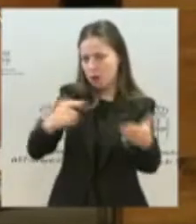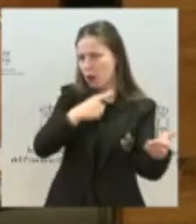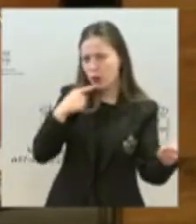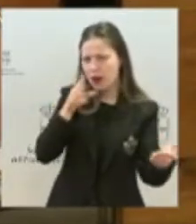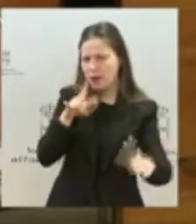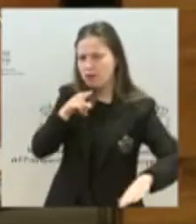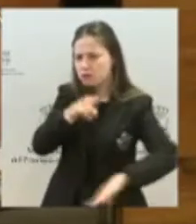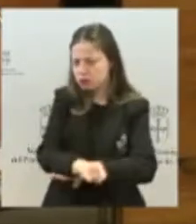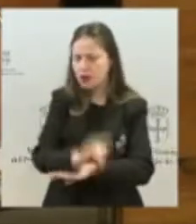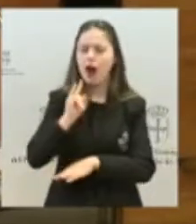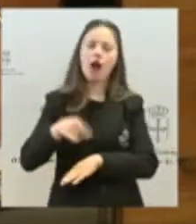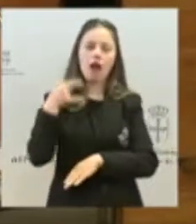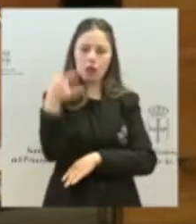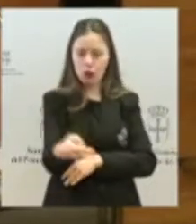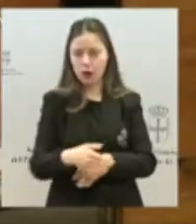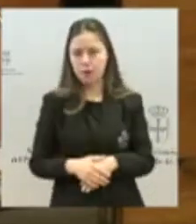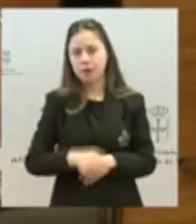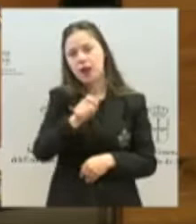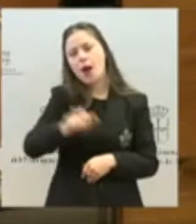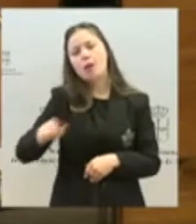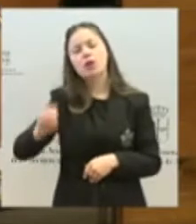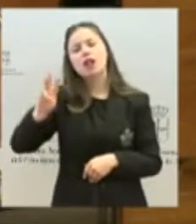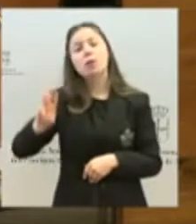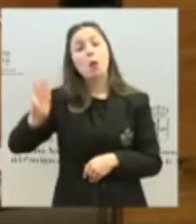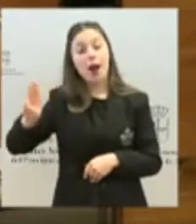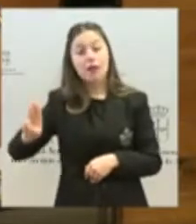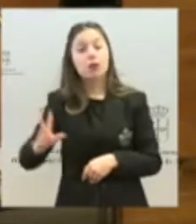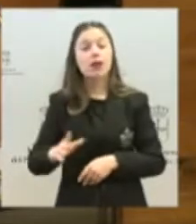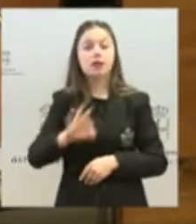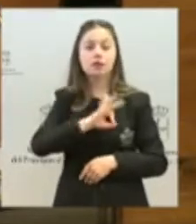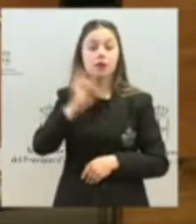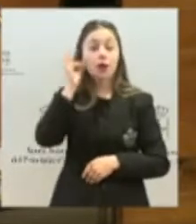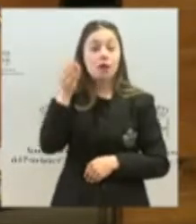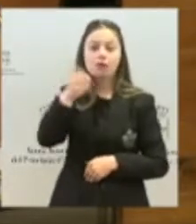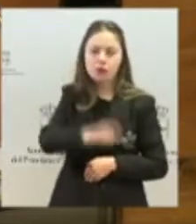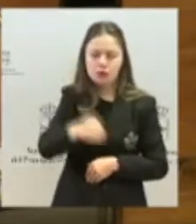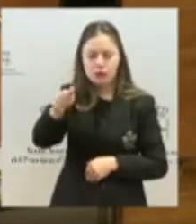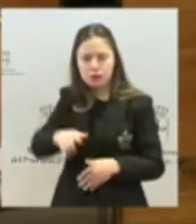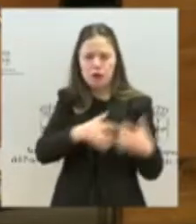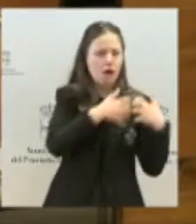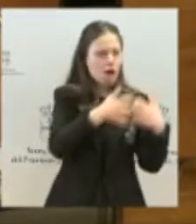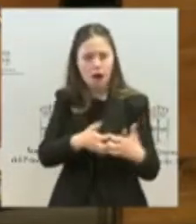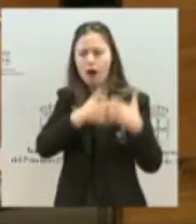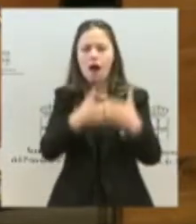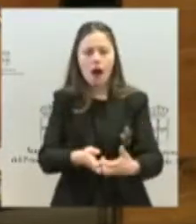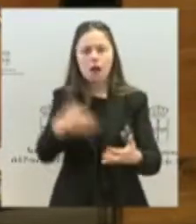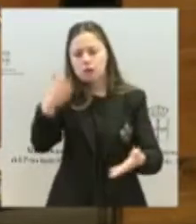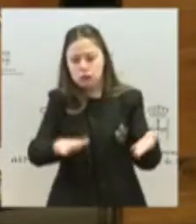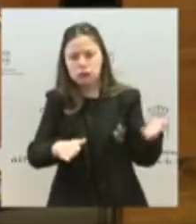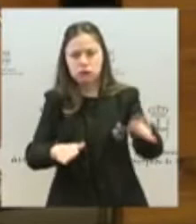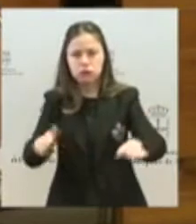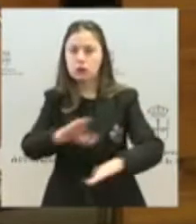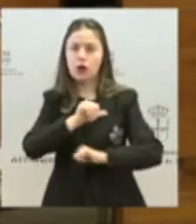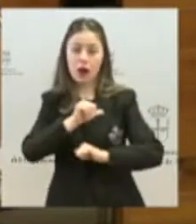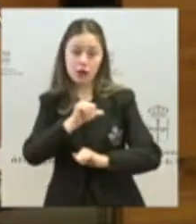de Pumarabule, señora consejera, se muere luchando y se muere esperando. Está en su mano solucionar de inmediato